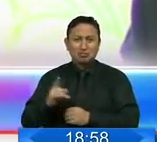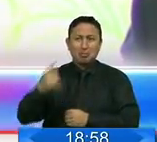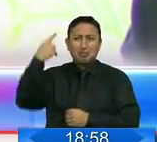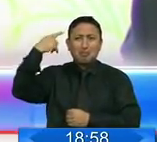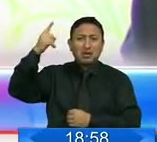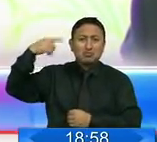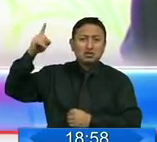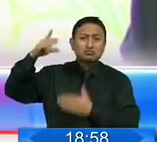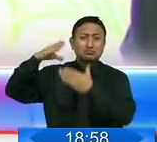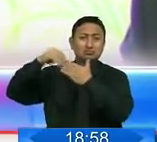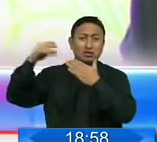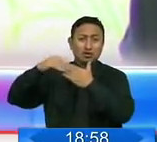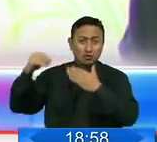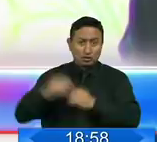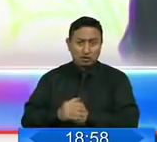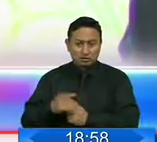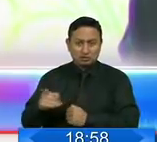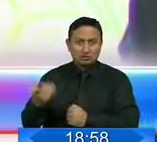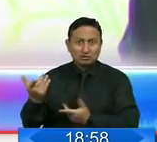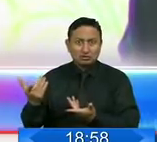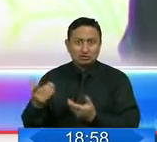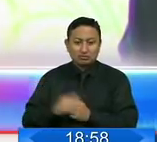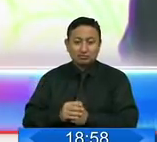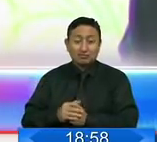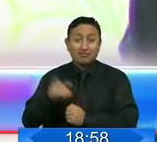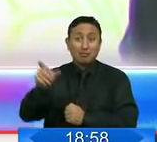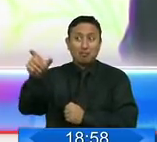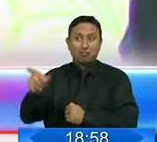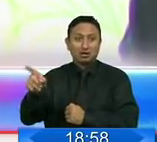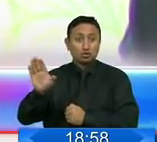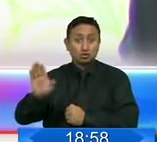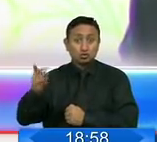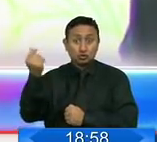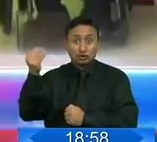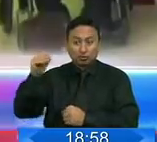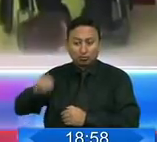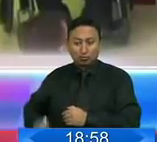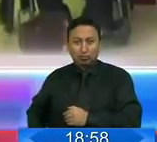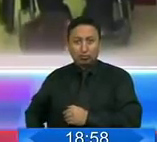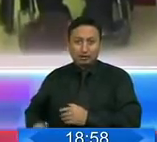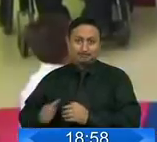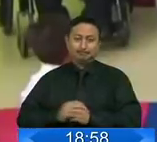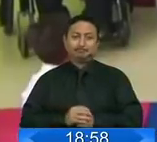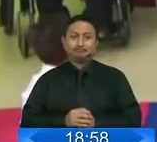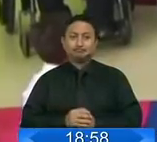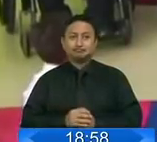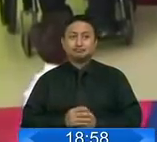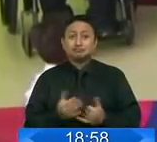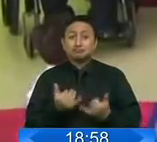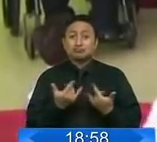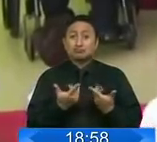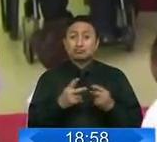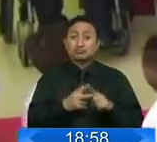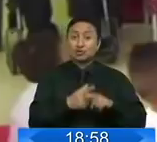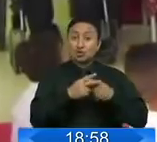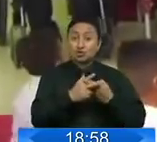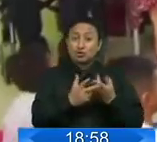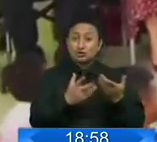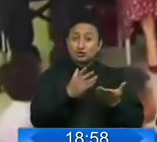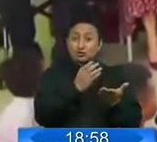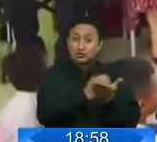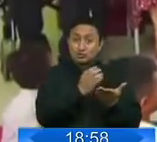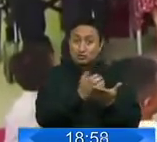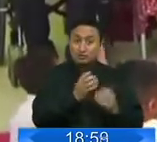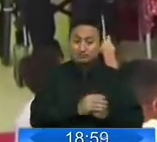dólares que fueron a parar en bolsillos de funcionarios corruptos? Y ante la premura del inicio del presente año lectivo, el ministro